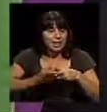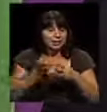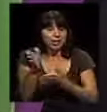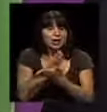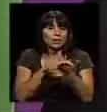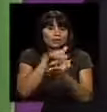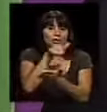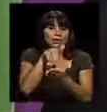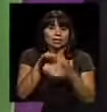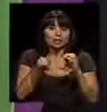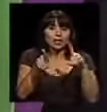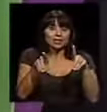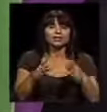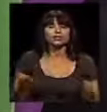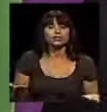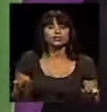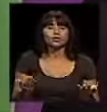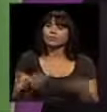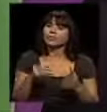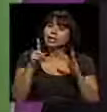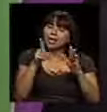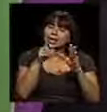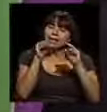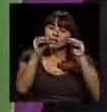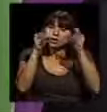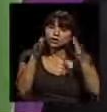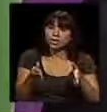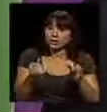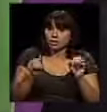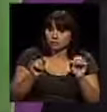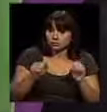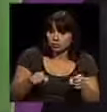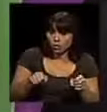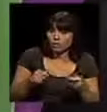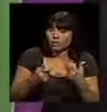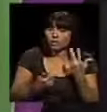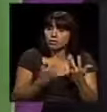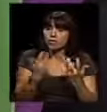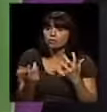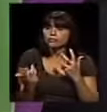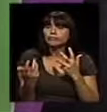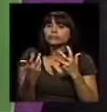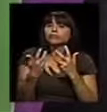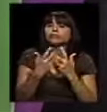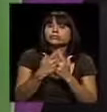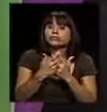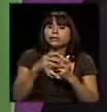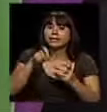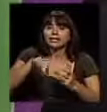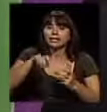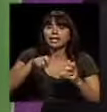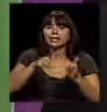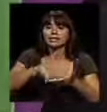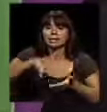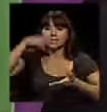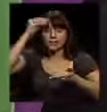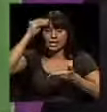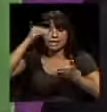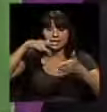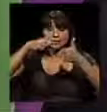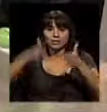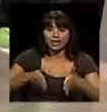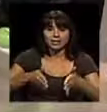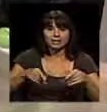qué manera también el docente va a tener la capacidad de ir adaptando a las necesidades, no solo de aprendizaje de los estudiantes, sino de